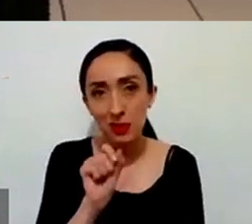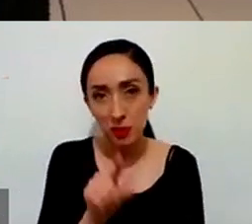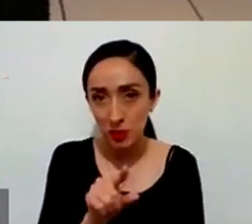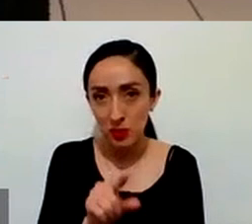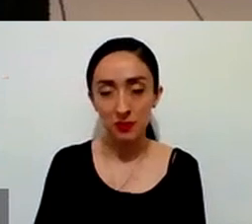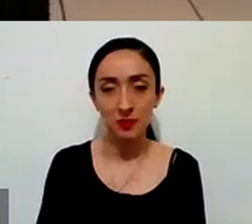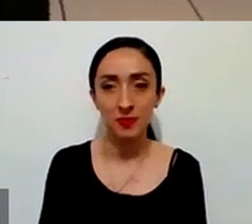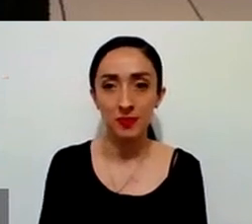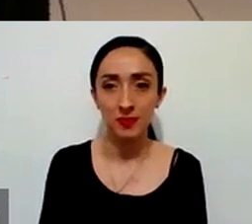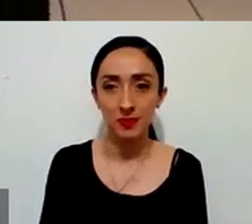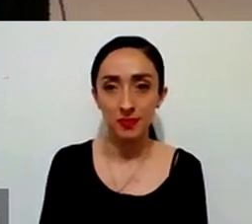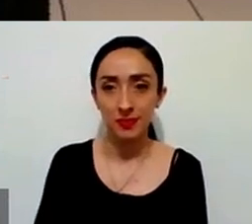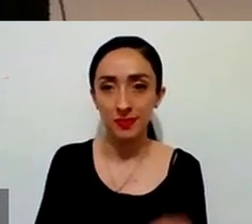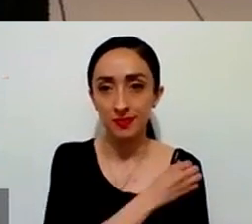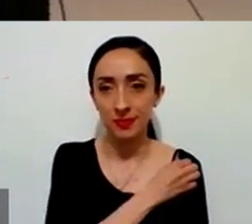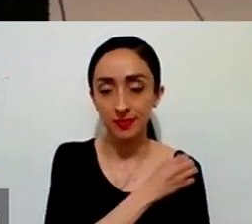En el exterior,